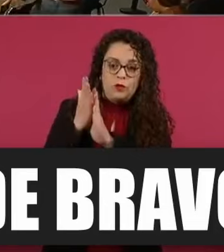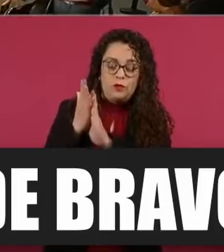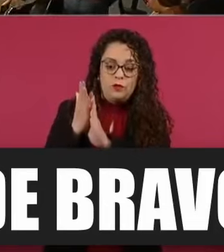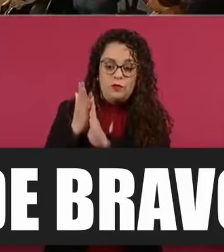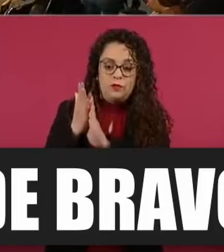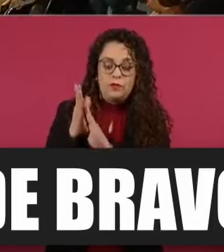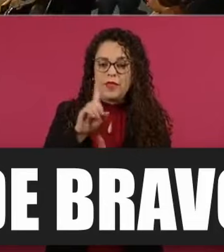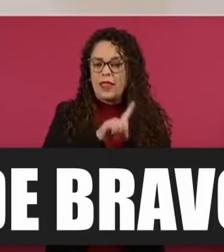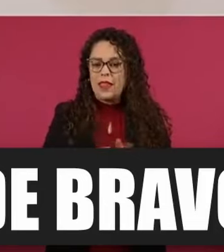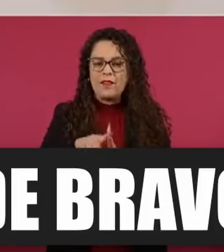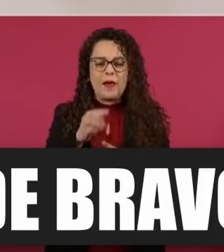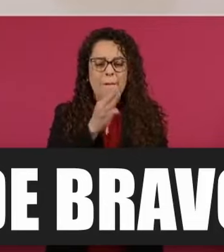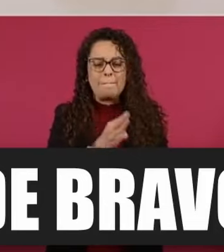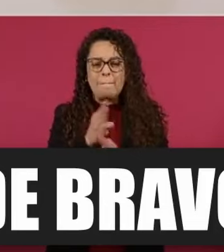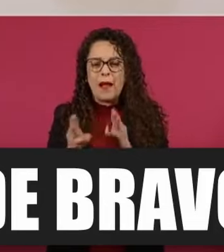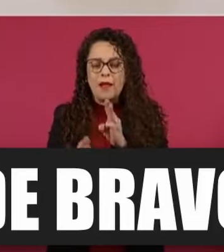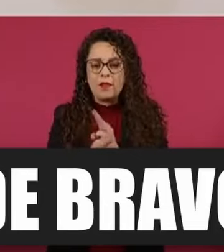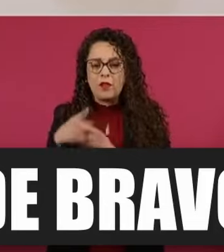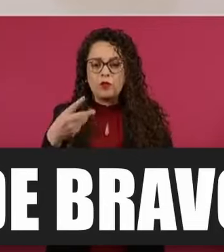todos los insumos de la construcción, pero